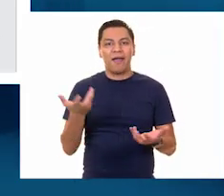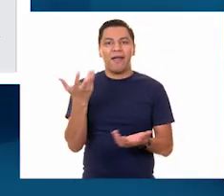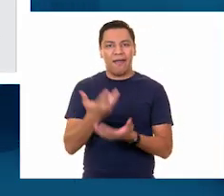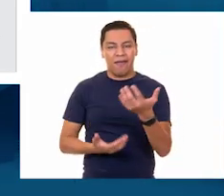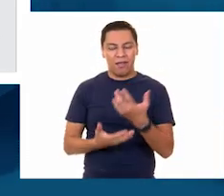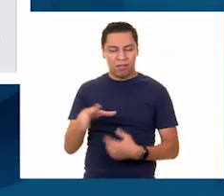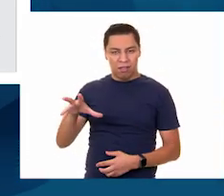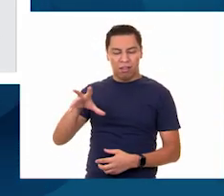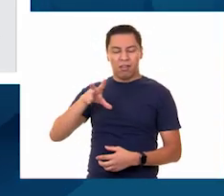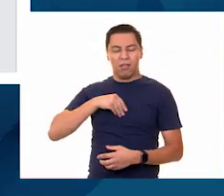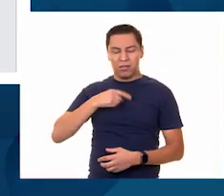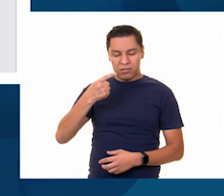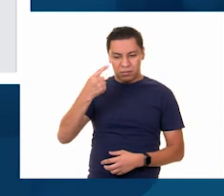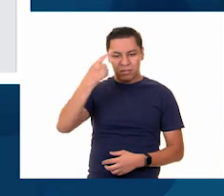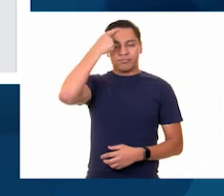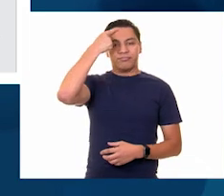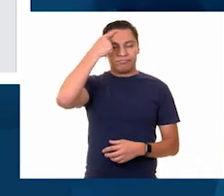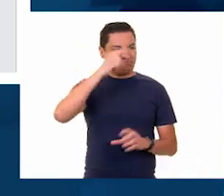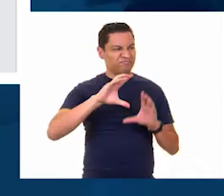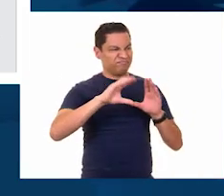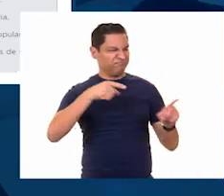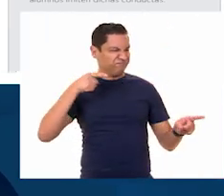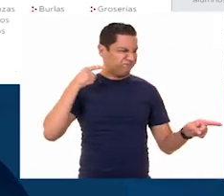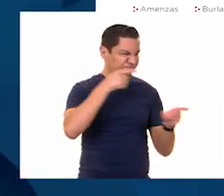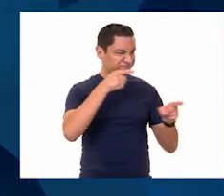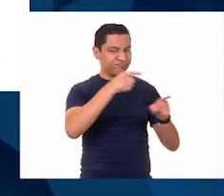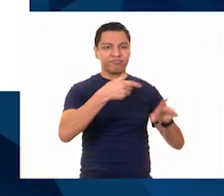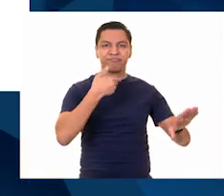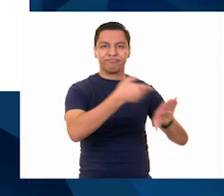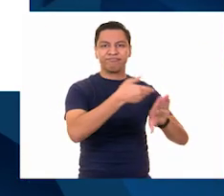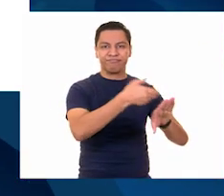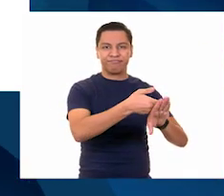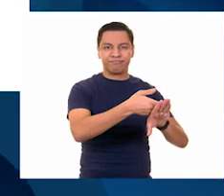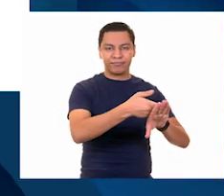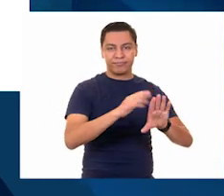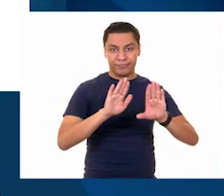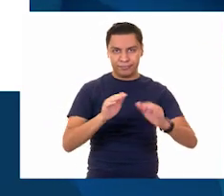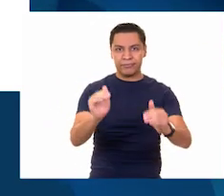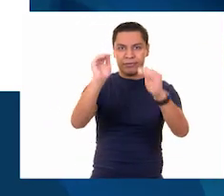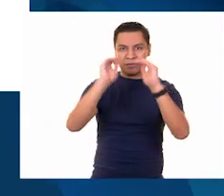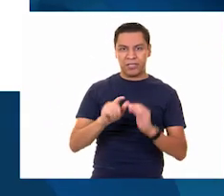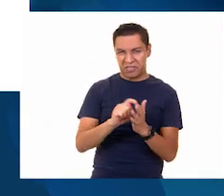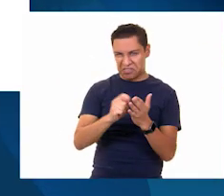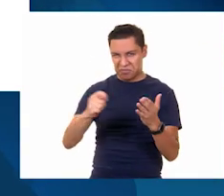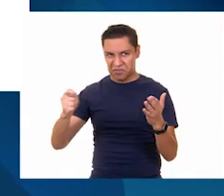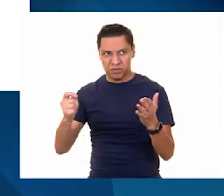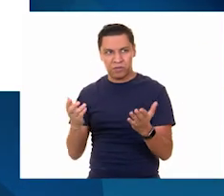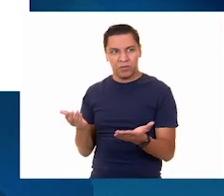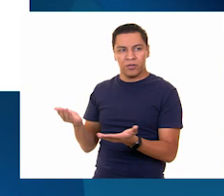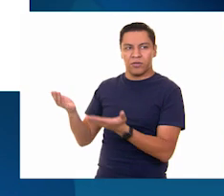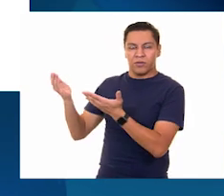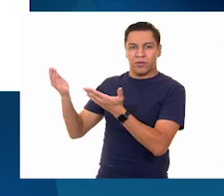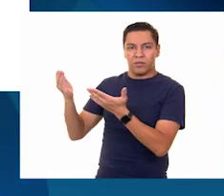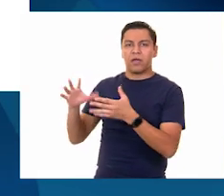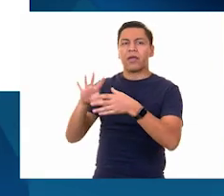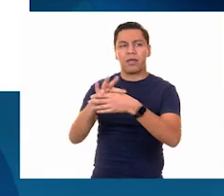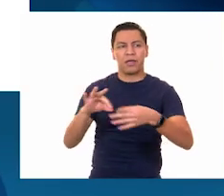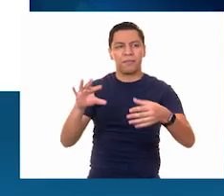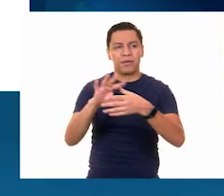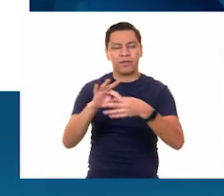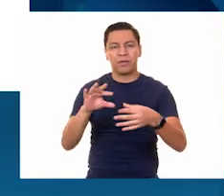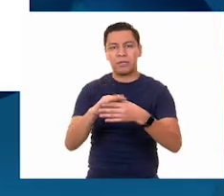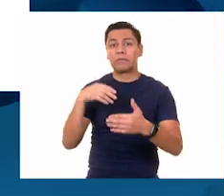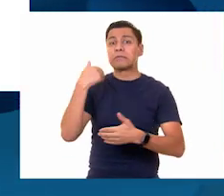este tríptico se incluye información sobre las consecuencias de algunos aspectos del proceso que complementan las